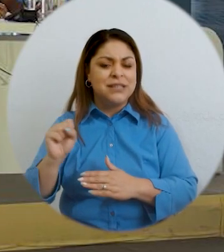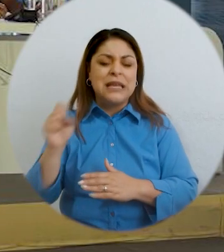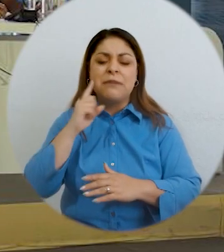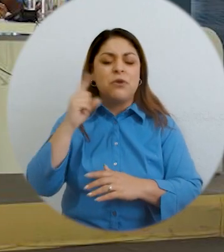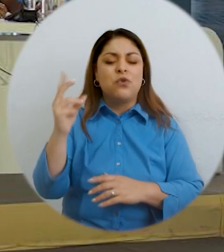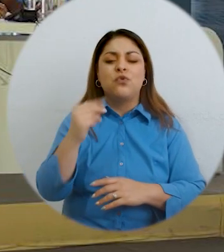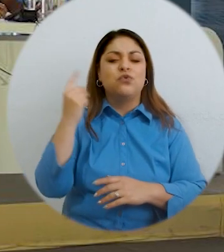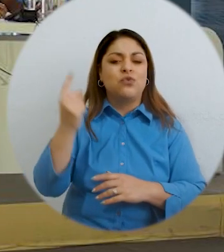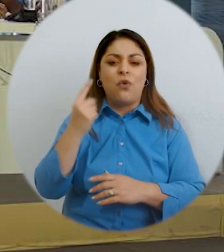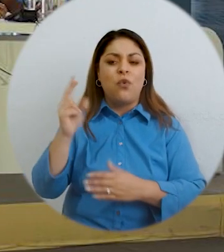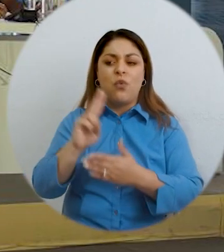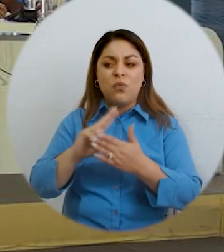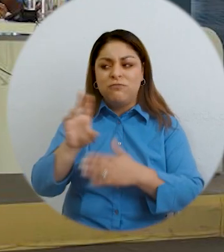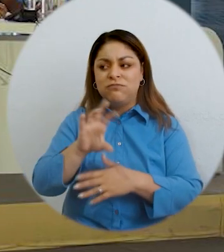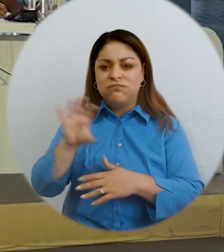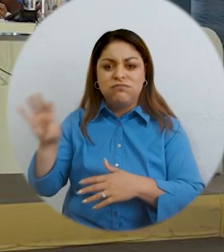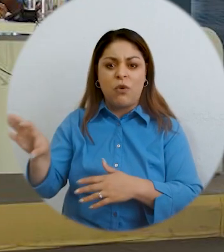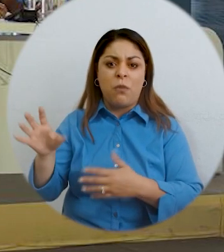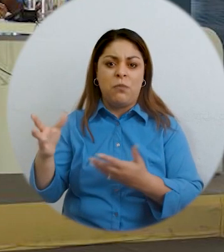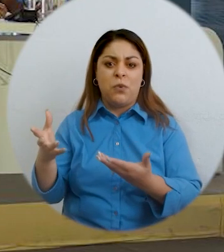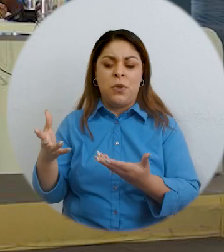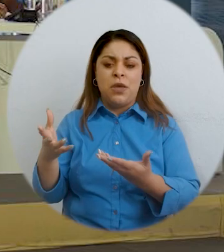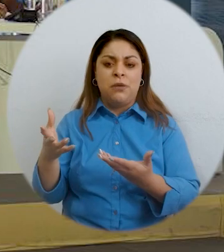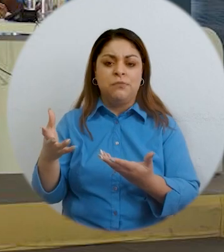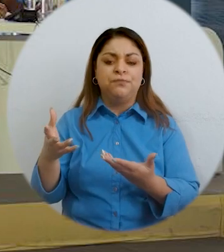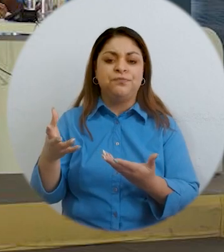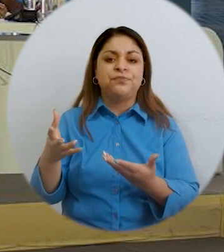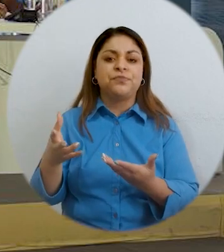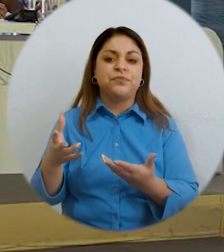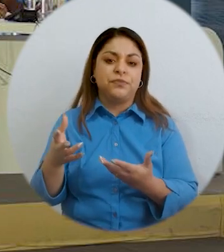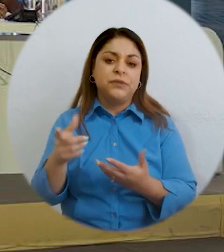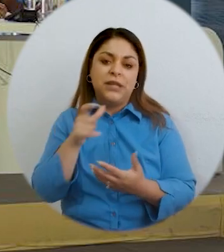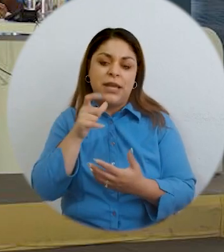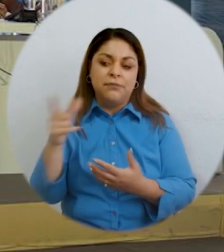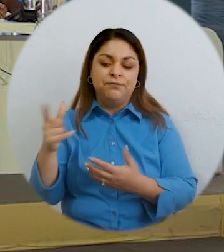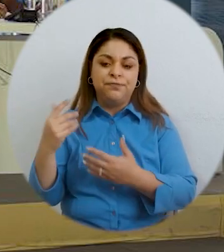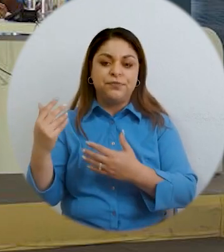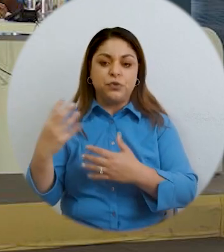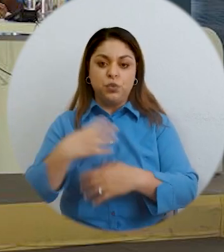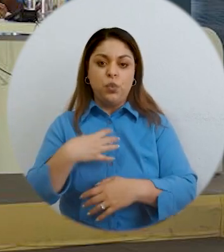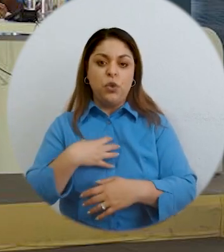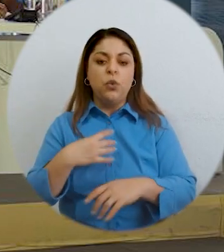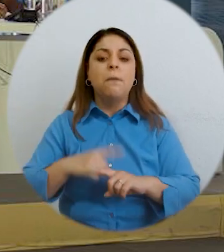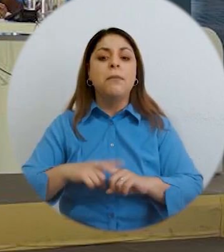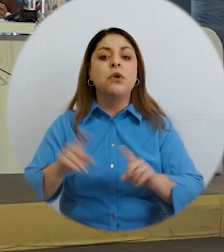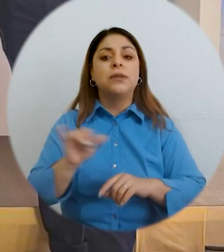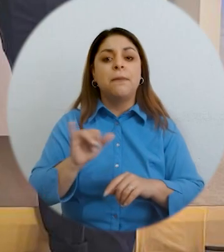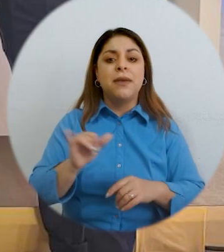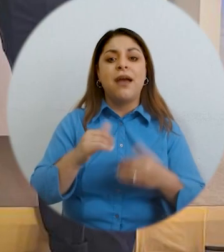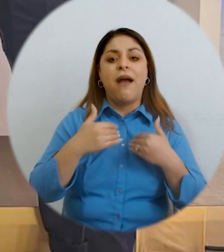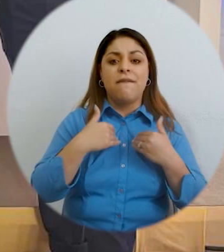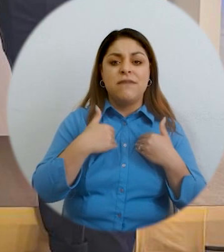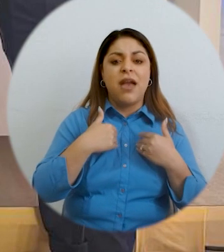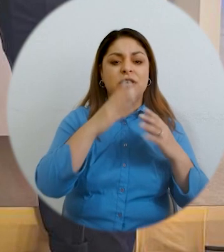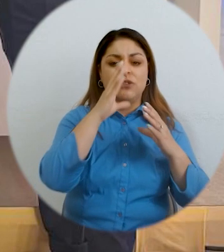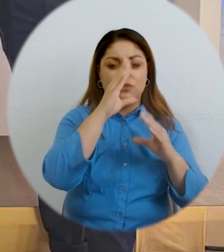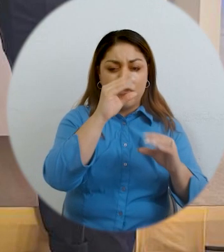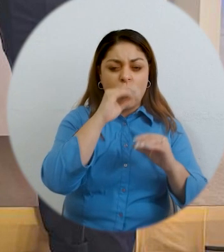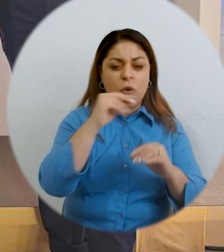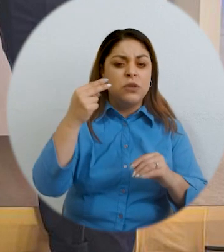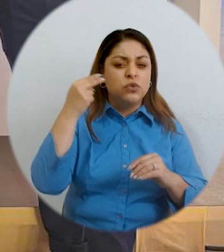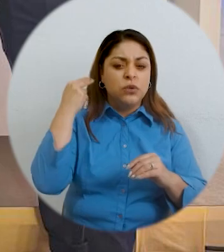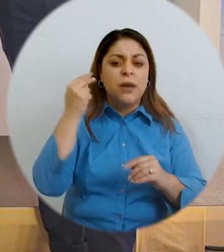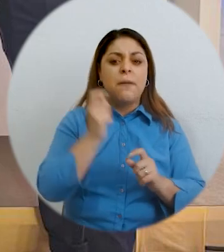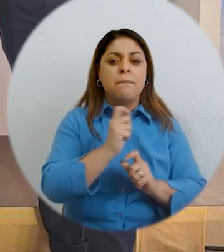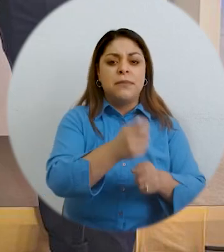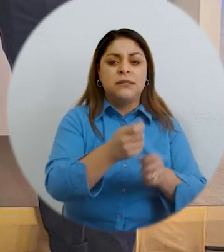evento que hicimos, no solo la academia era, digamos, la vértebra, pero también estaban los pescadores a